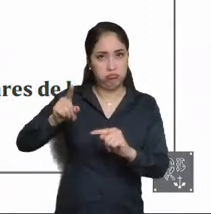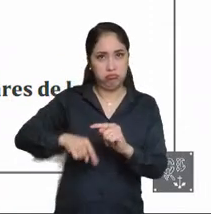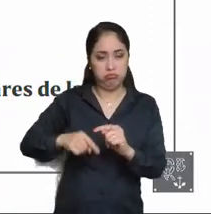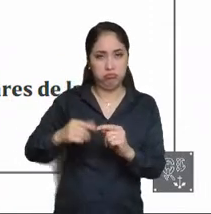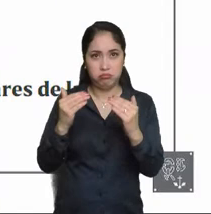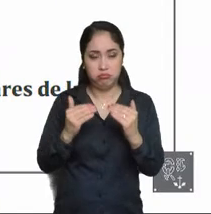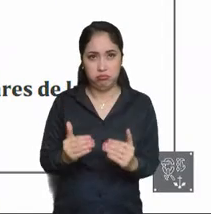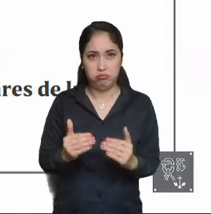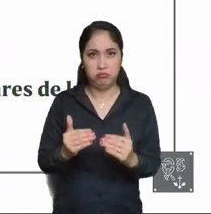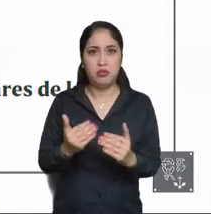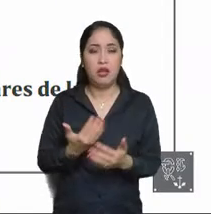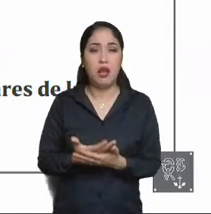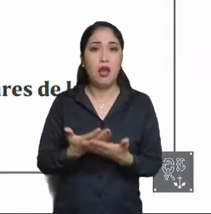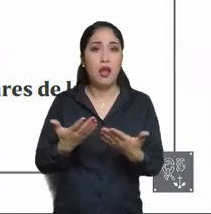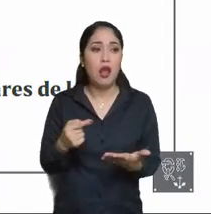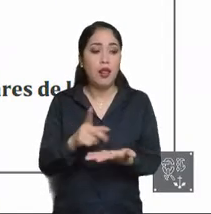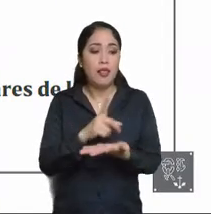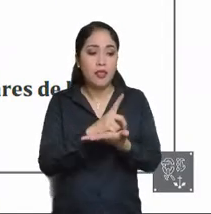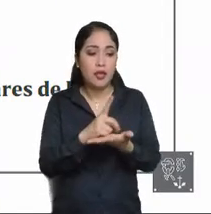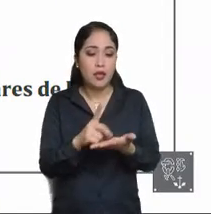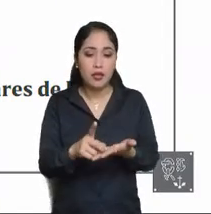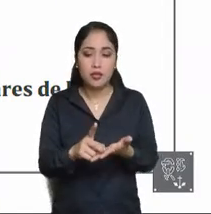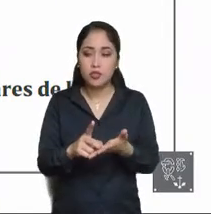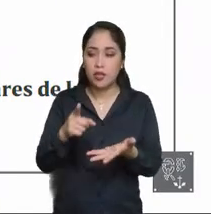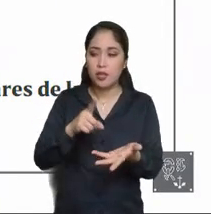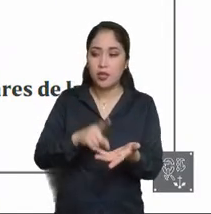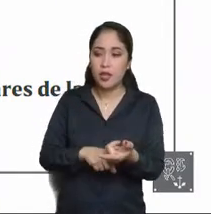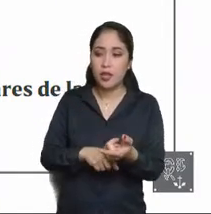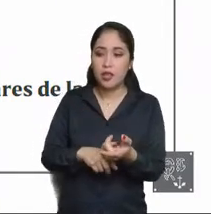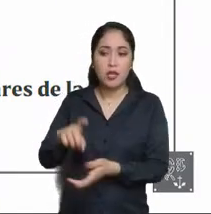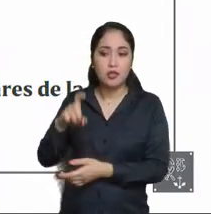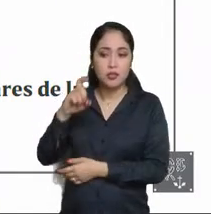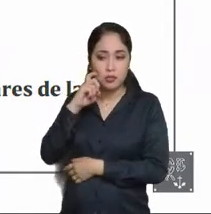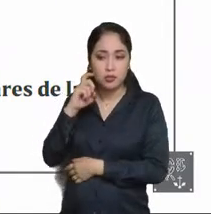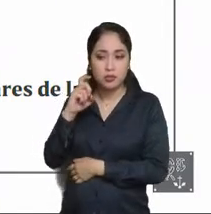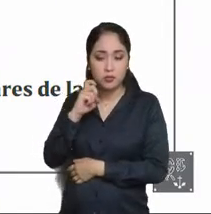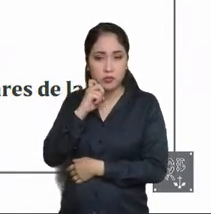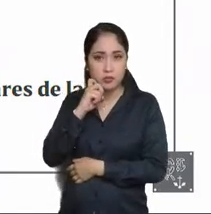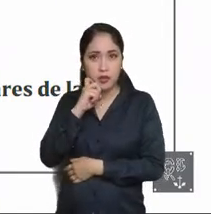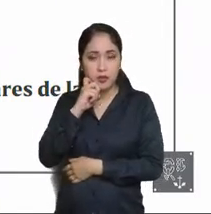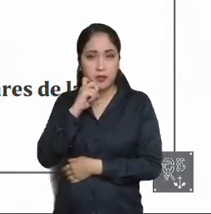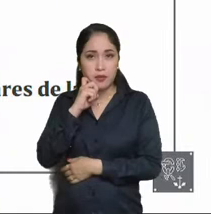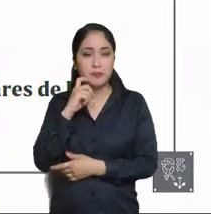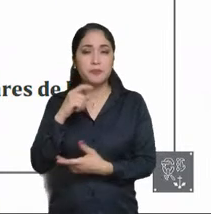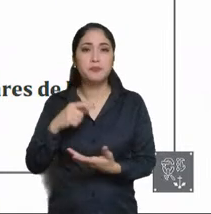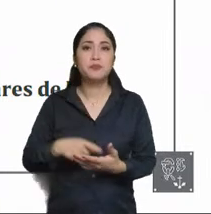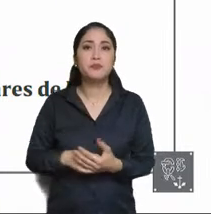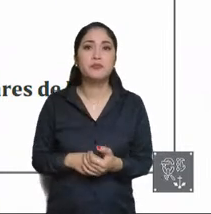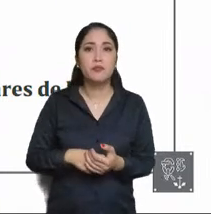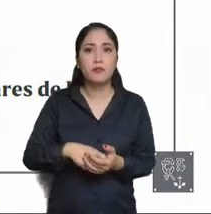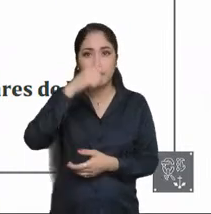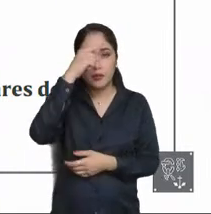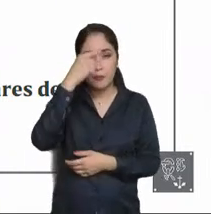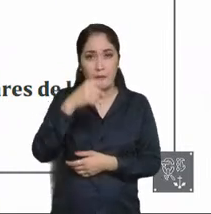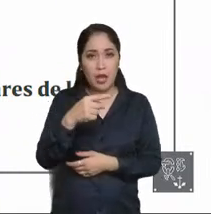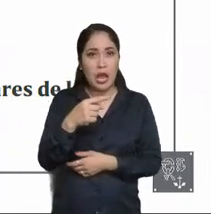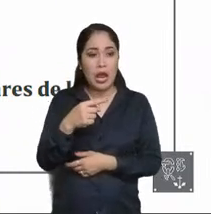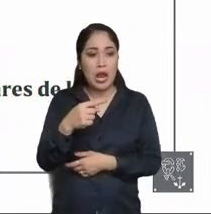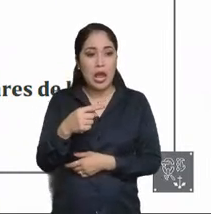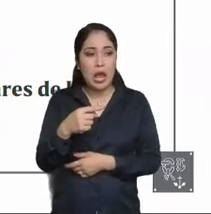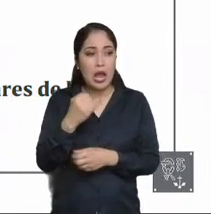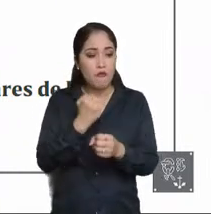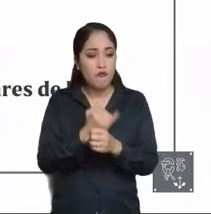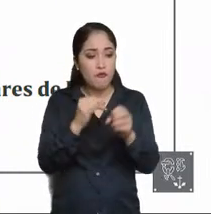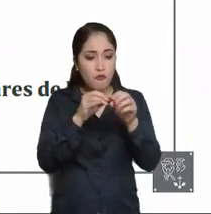la regulación del derecho a la intimidad, derecho de acceso a las tecnologías de información, derecho de acceso a